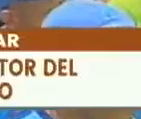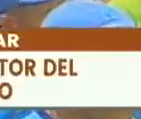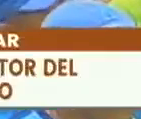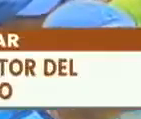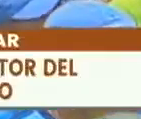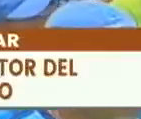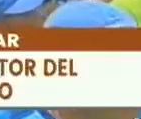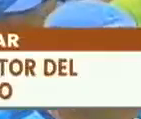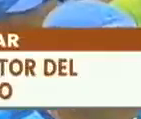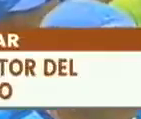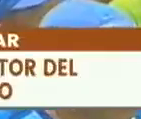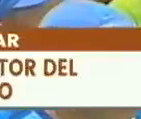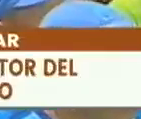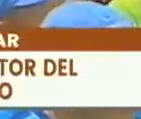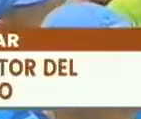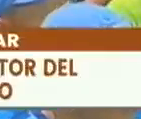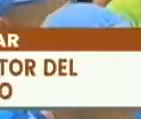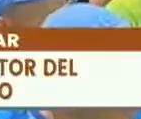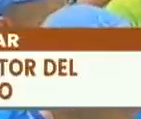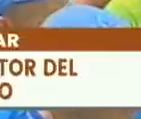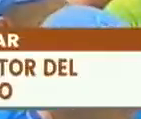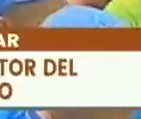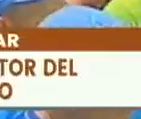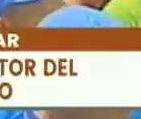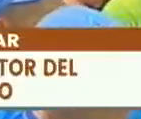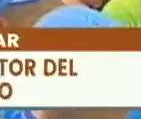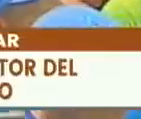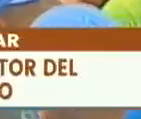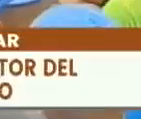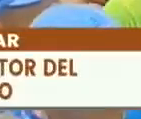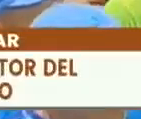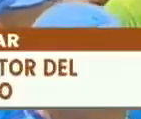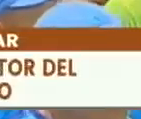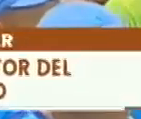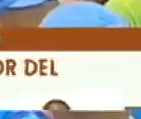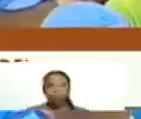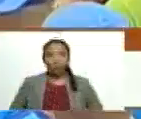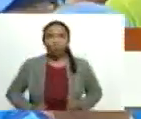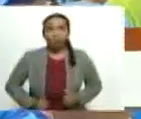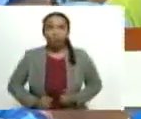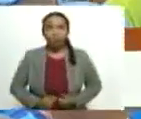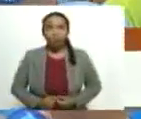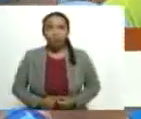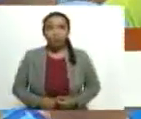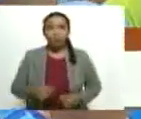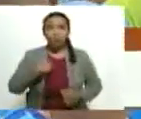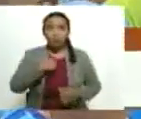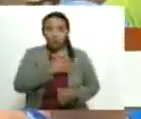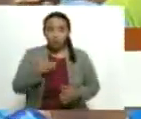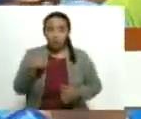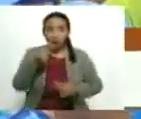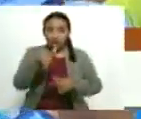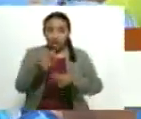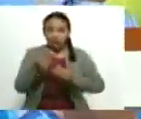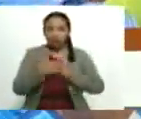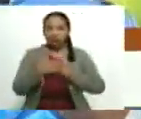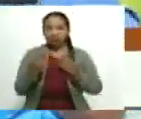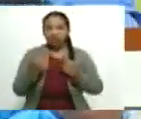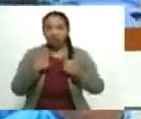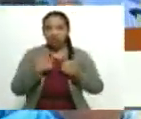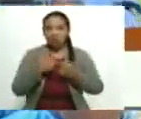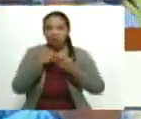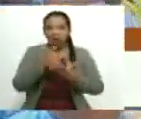Ellos llegan así, en un sitio, y dicen, aquí estoy a ofrecerte mi inteligencia a ti.